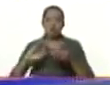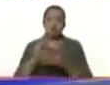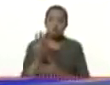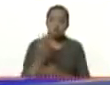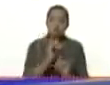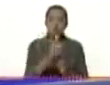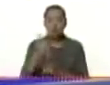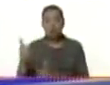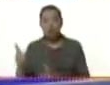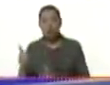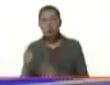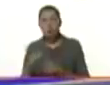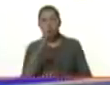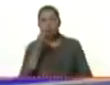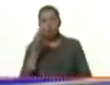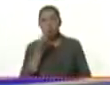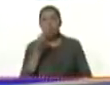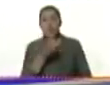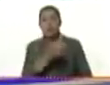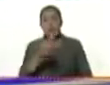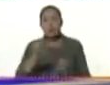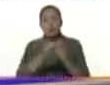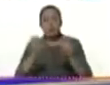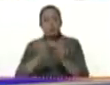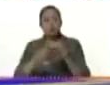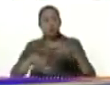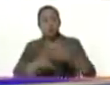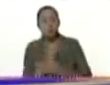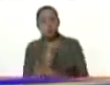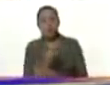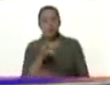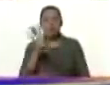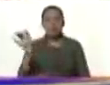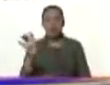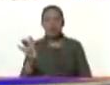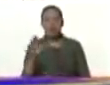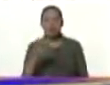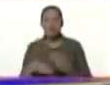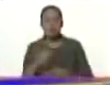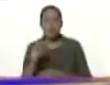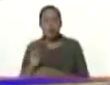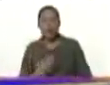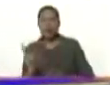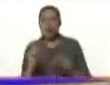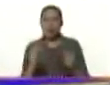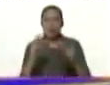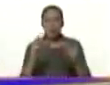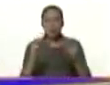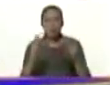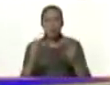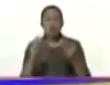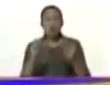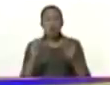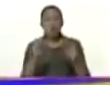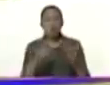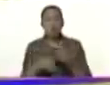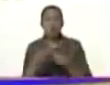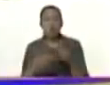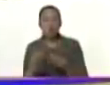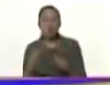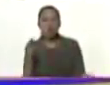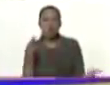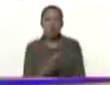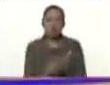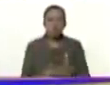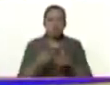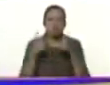de todos los comedores de la educación universitaria del país, de manera inmediata. Vamos a hacer una gran